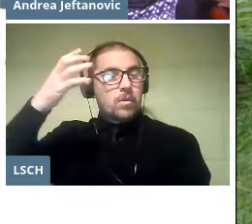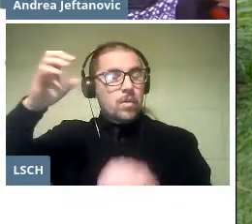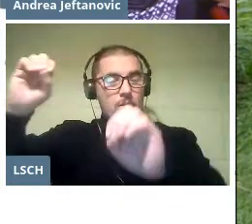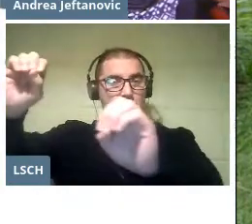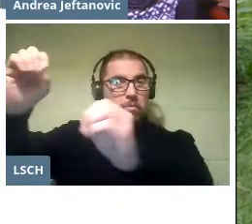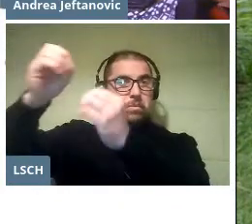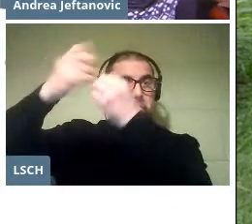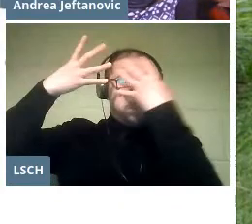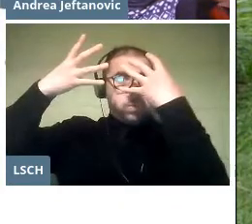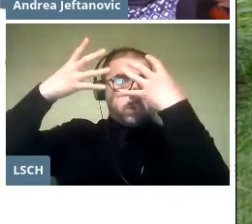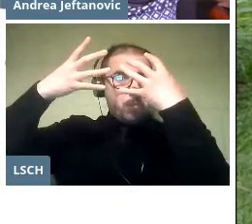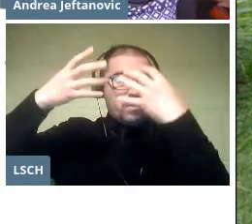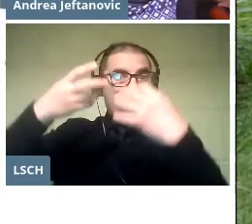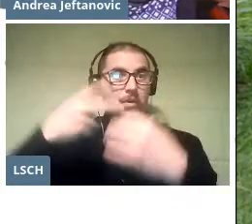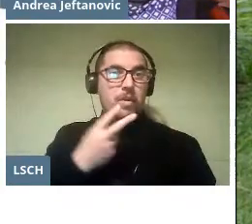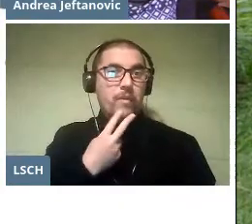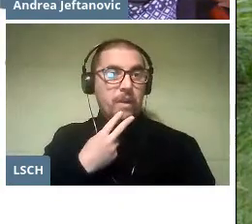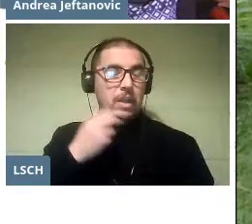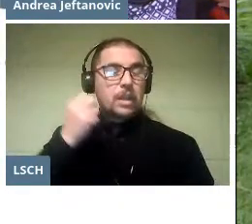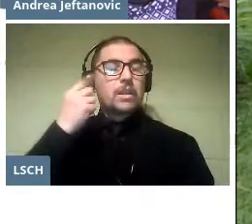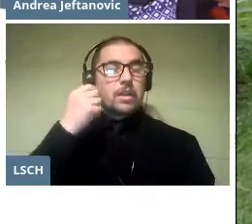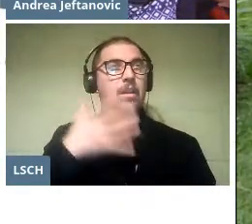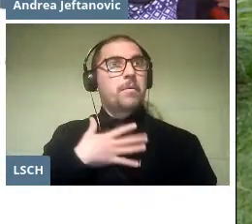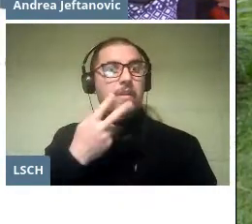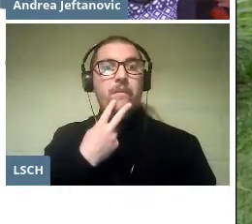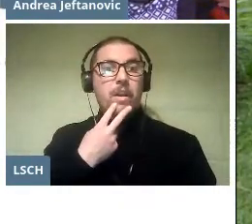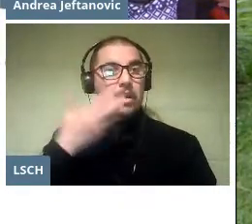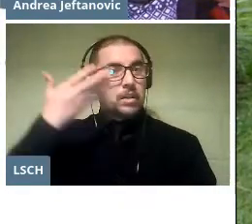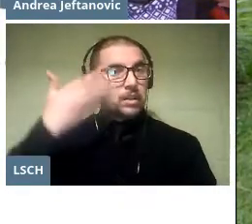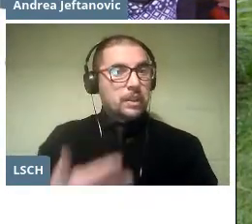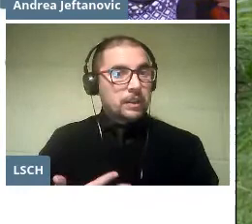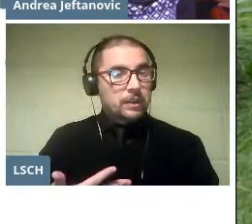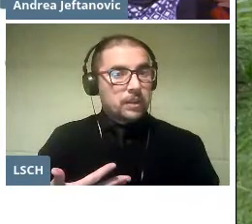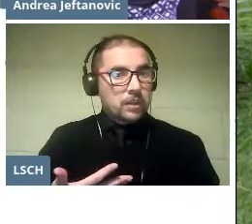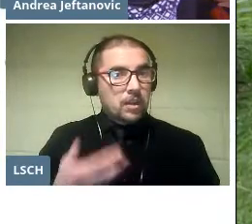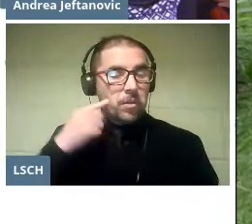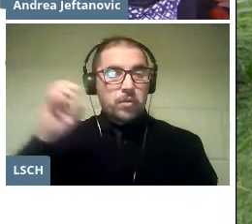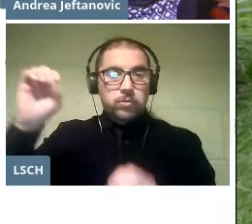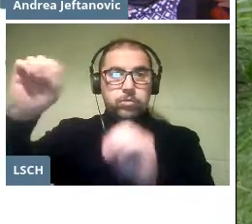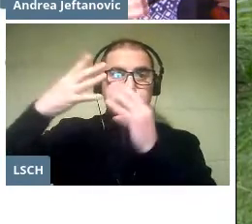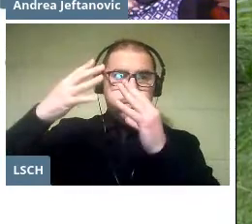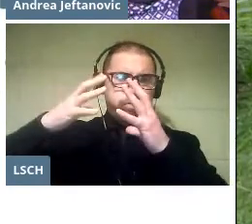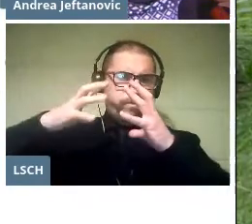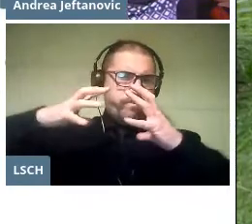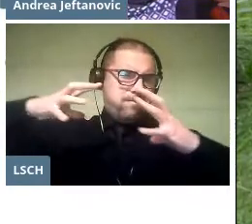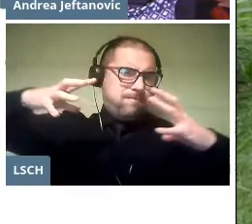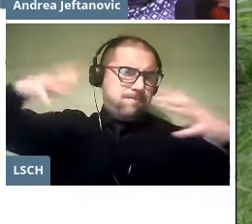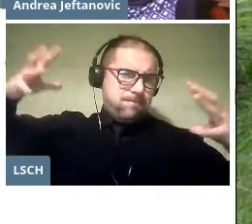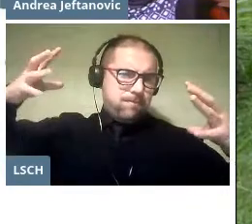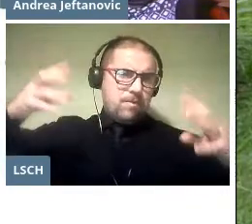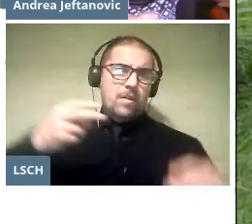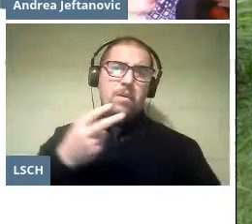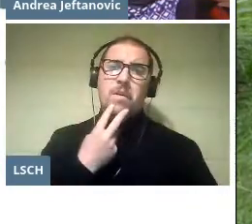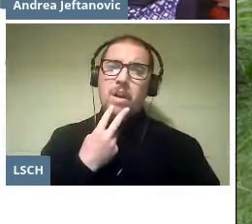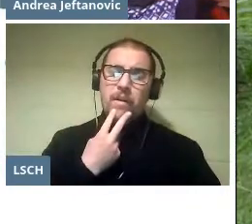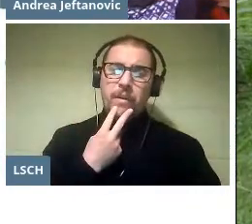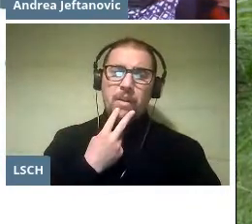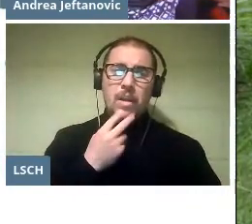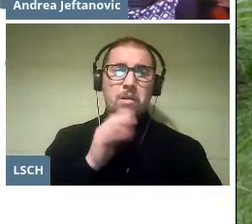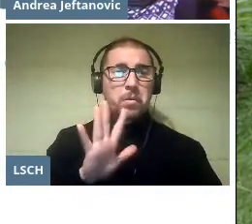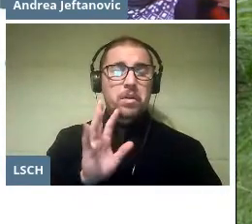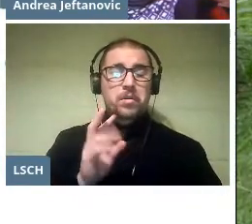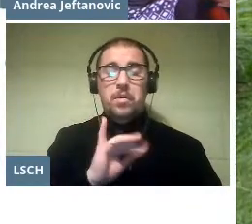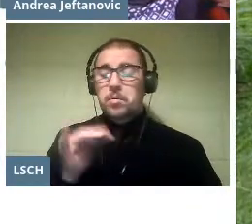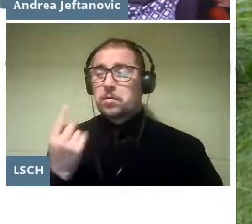epifanía acerca de su vida, pero una epifanía de una elevación. Su vida no cambia, ella regresa